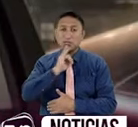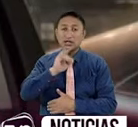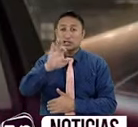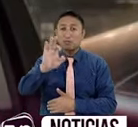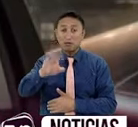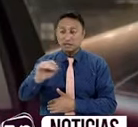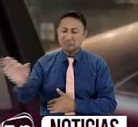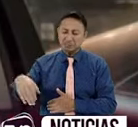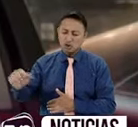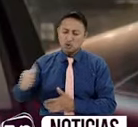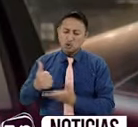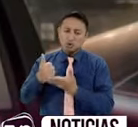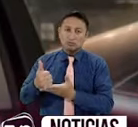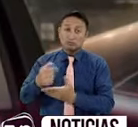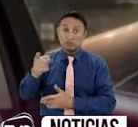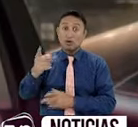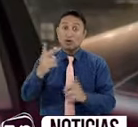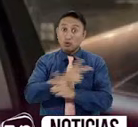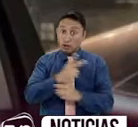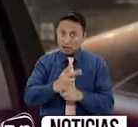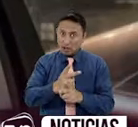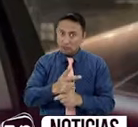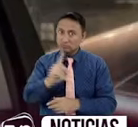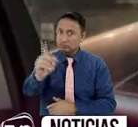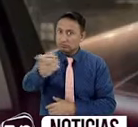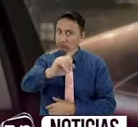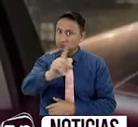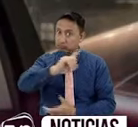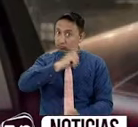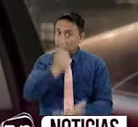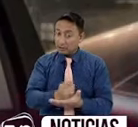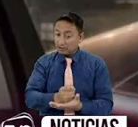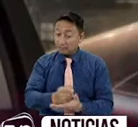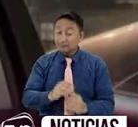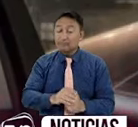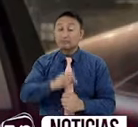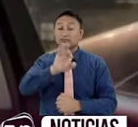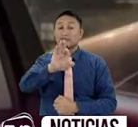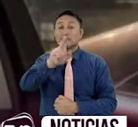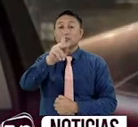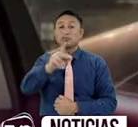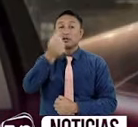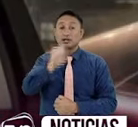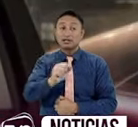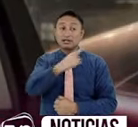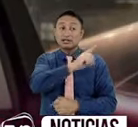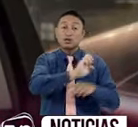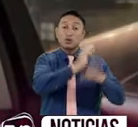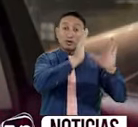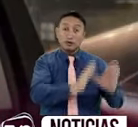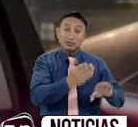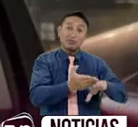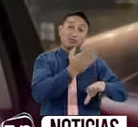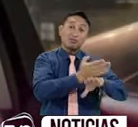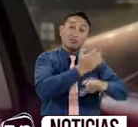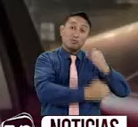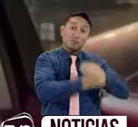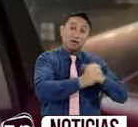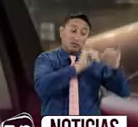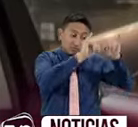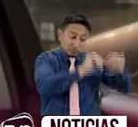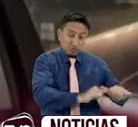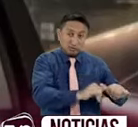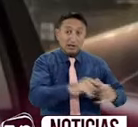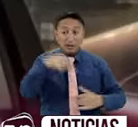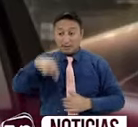ojo tengan mucho cuidado el TPS es para los Ecuatorianos que están acá desde hace mucho tiempo no para los que están en